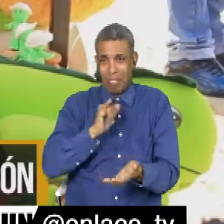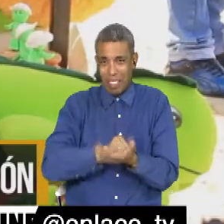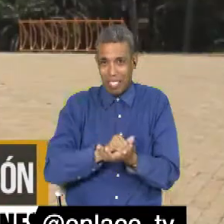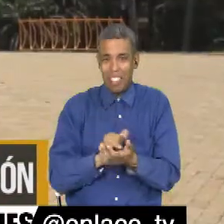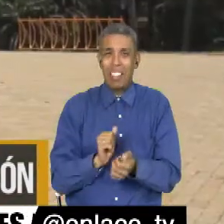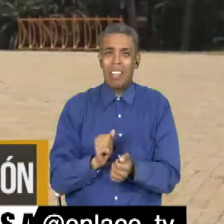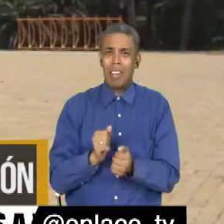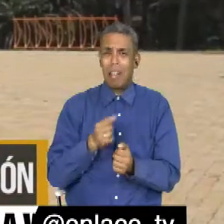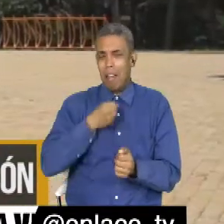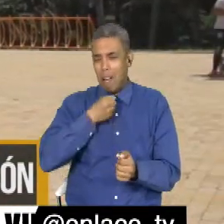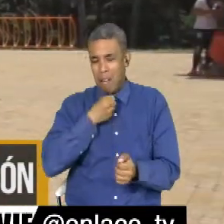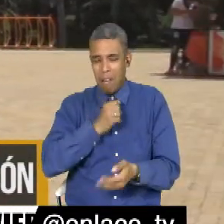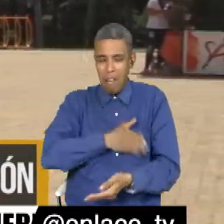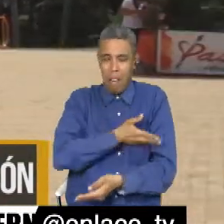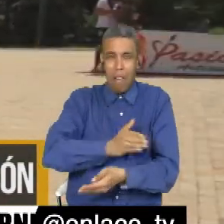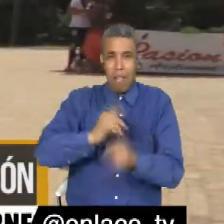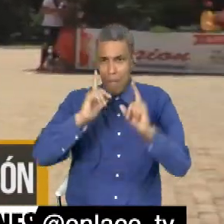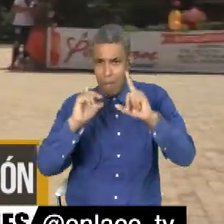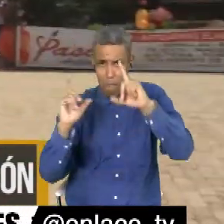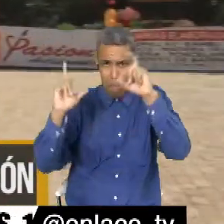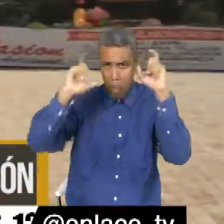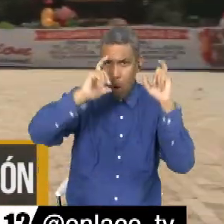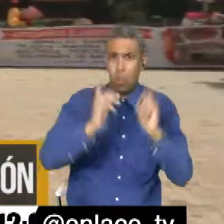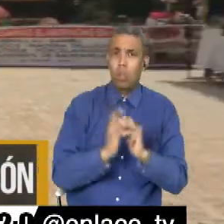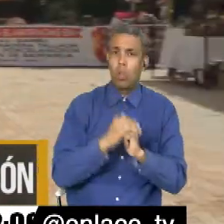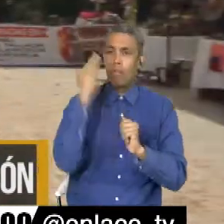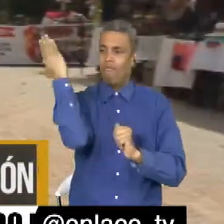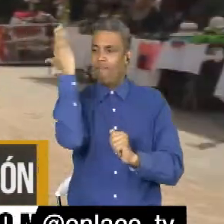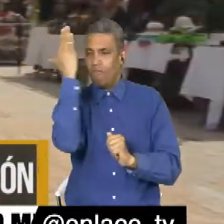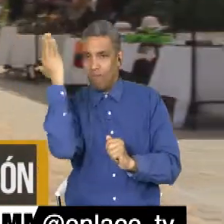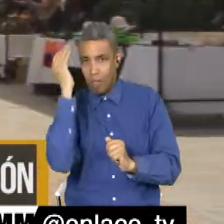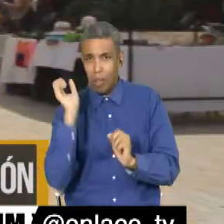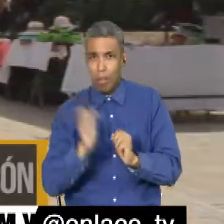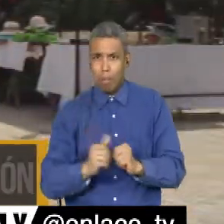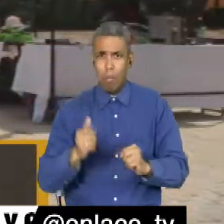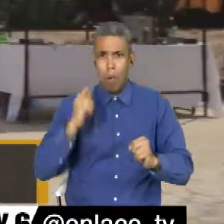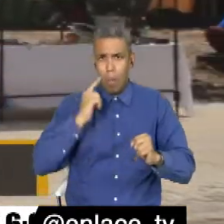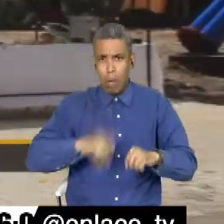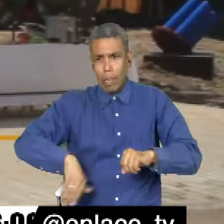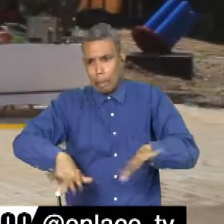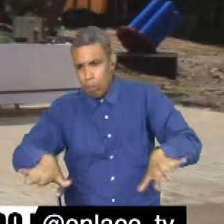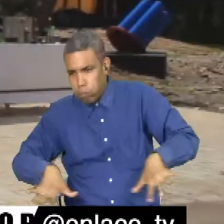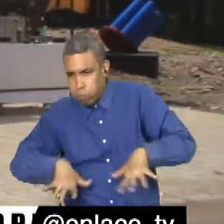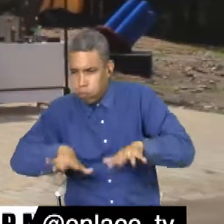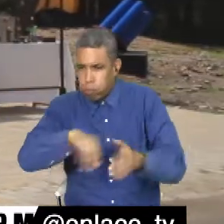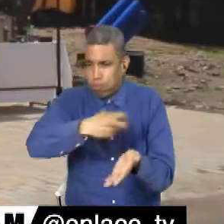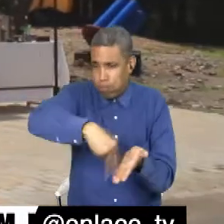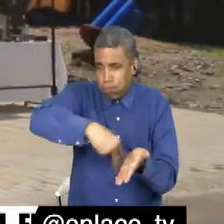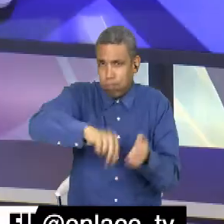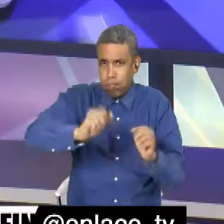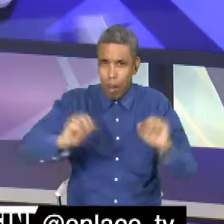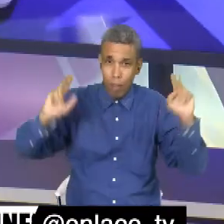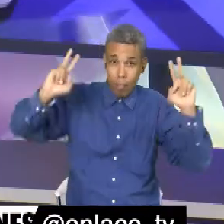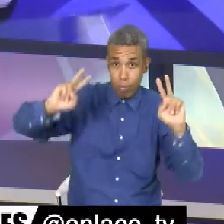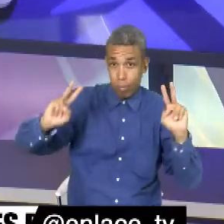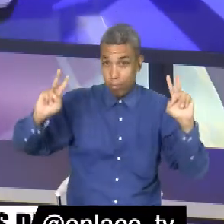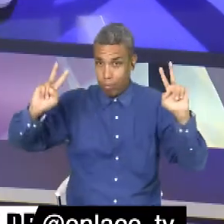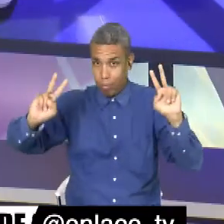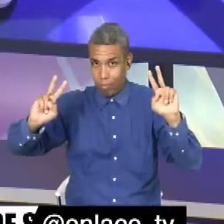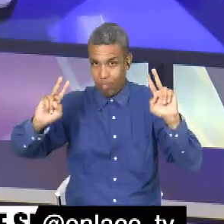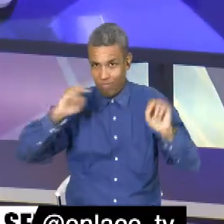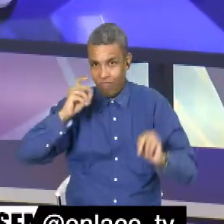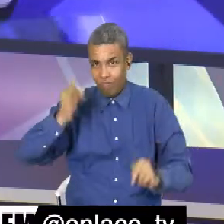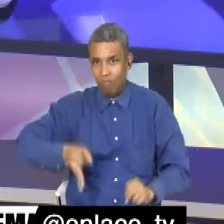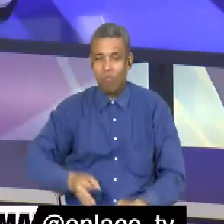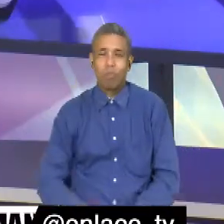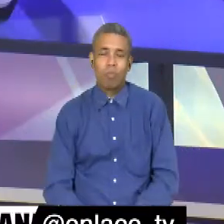locales, exhibición fotográfica, noche de cine y guerra de DJs deleitarán al público visitante.